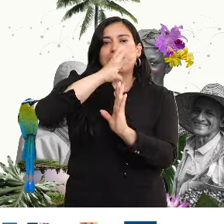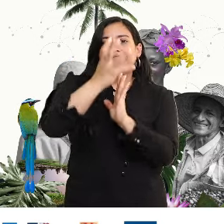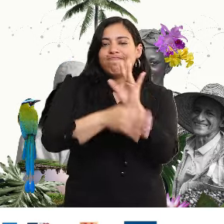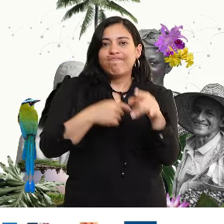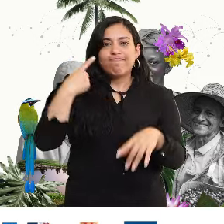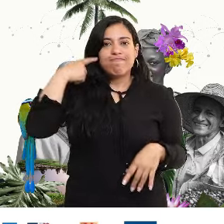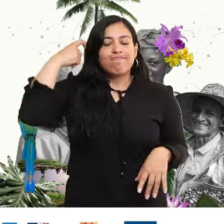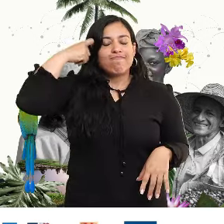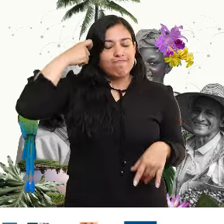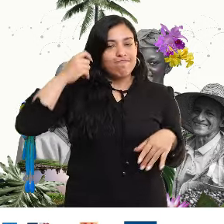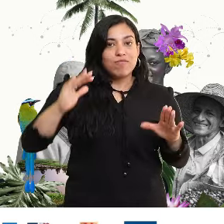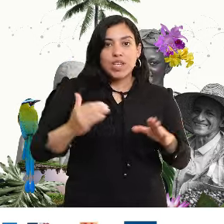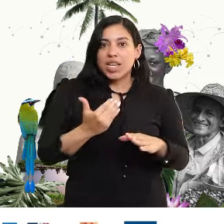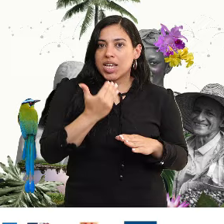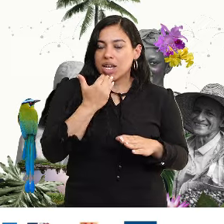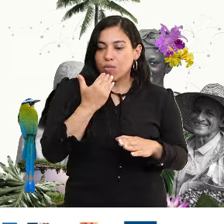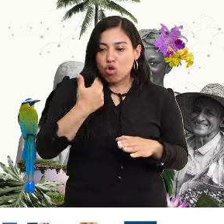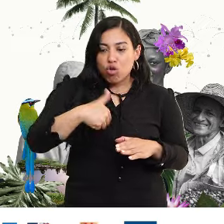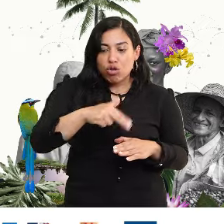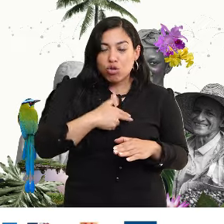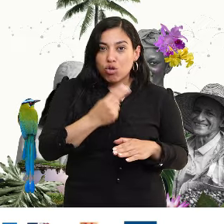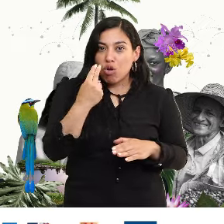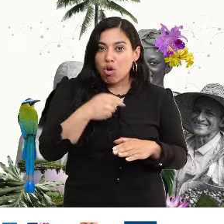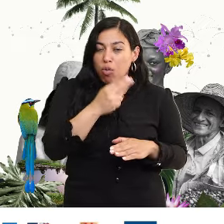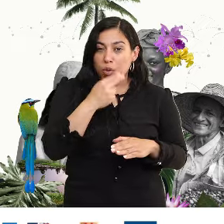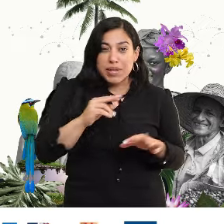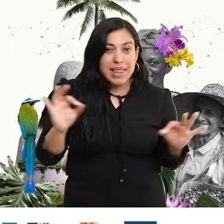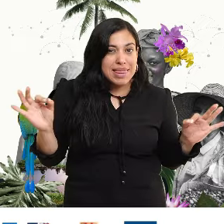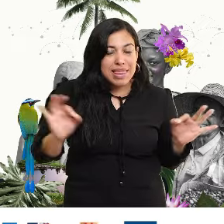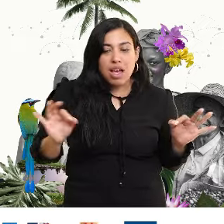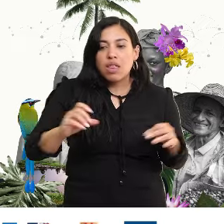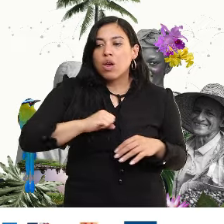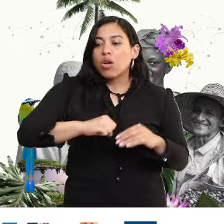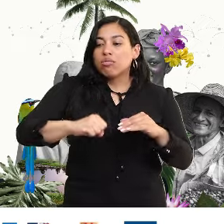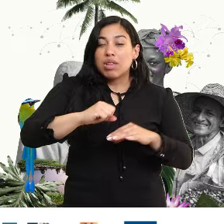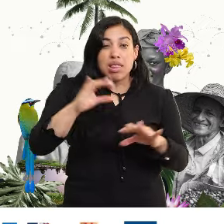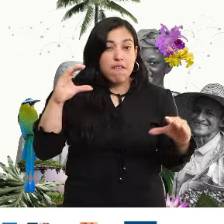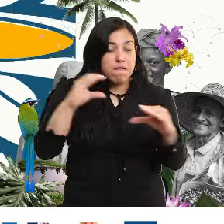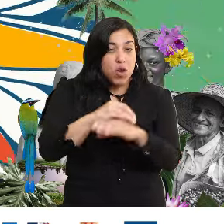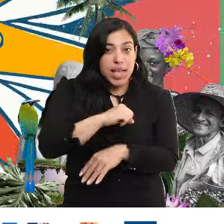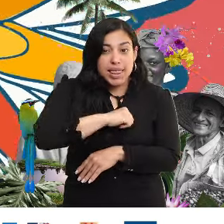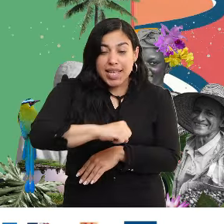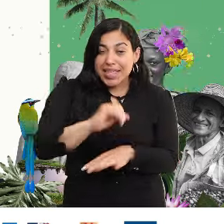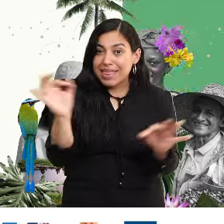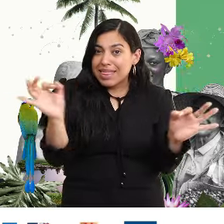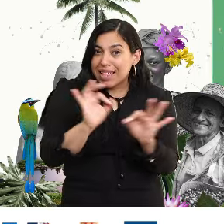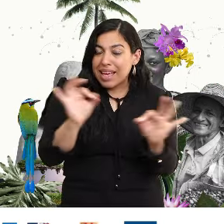efectivamente si no somos, nos comprometemos a los derechos, a los enfoques de derechos y a tener